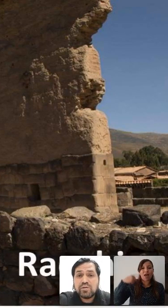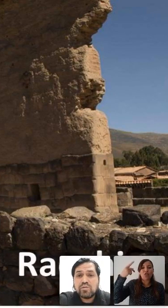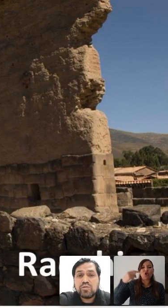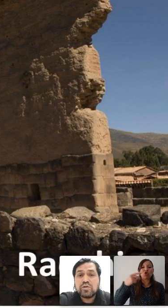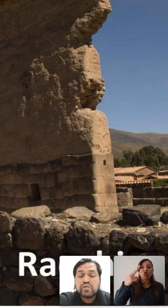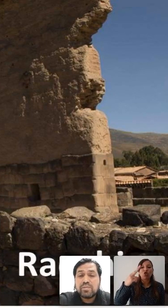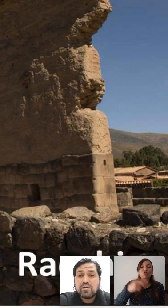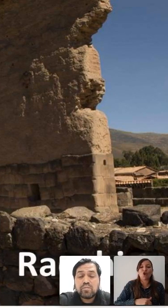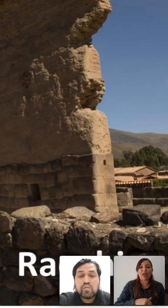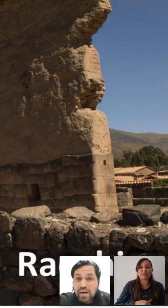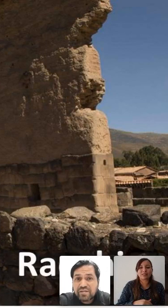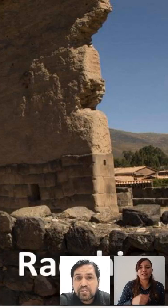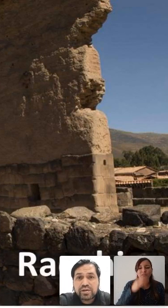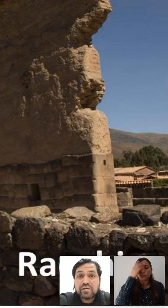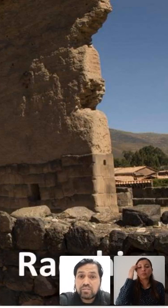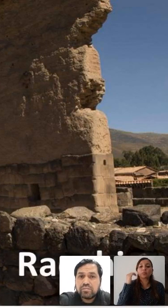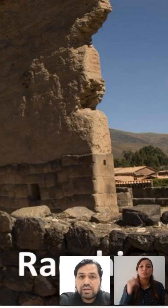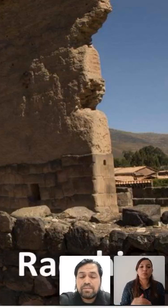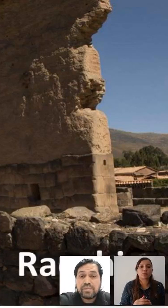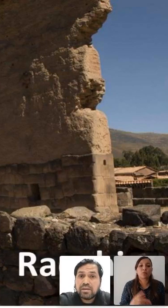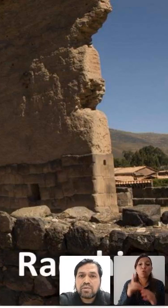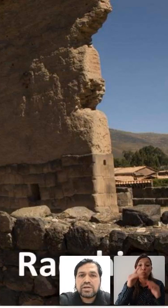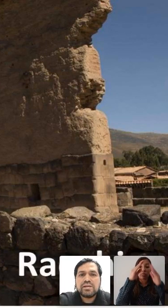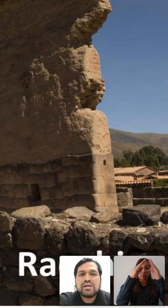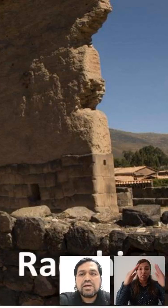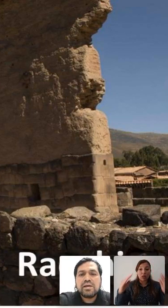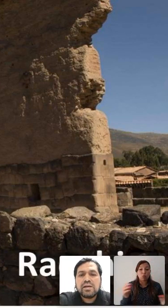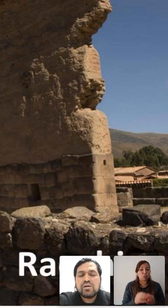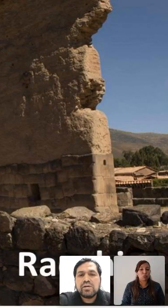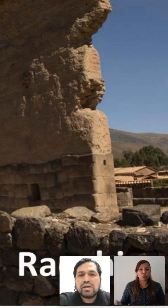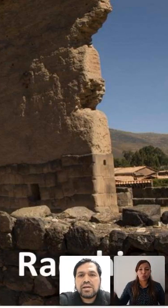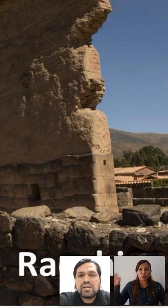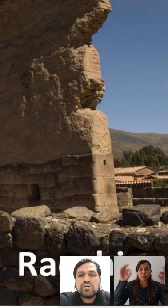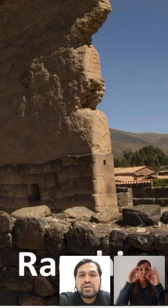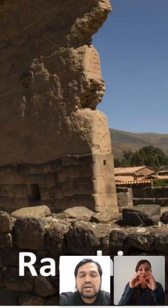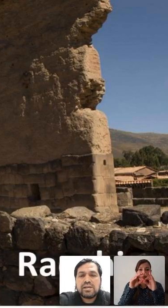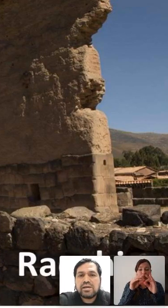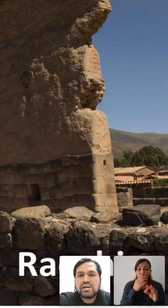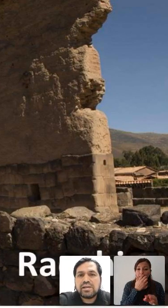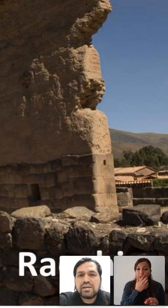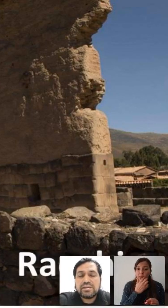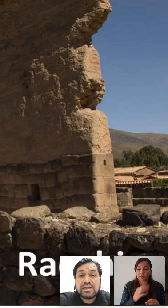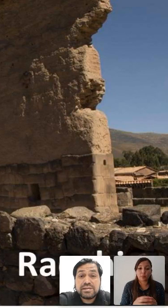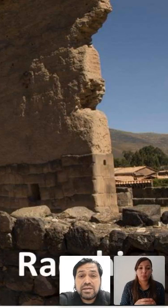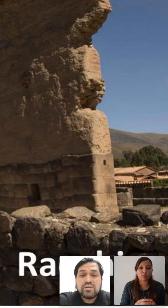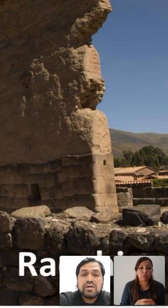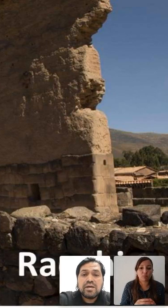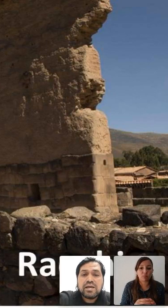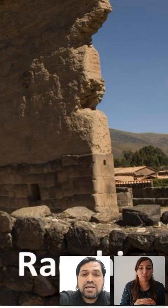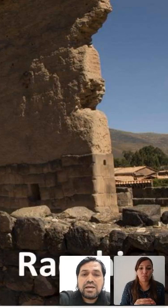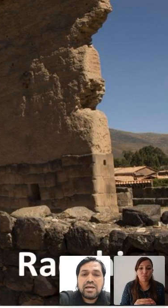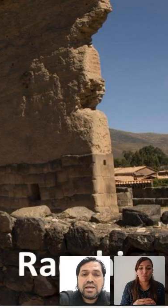Huiracocha, ¿no? Uno de los templos más importantes, tan importante, ¿no? Dentro de este